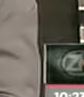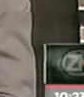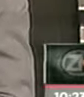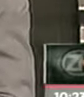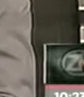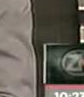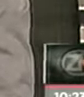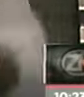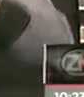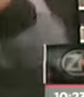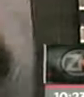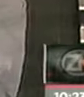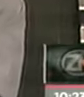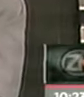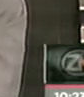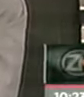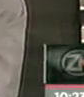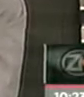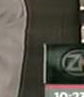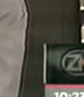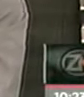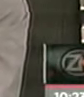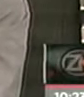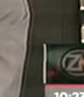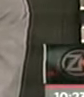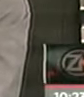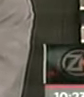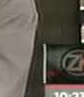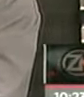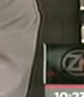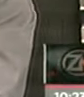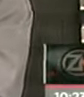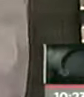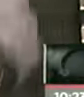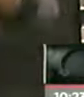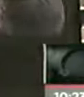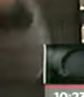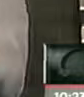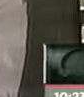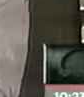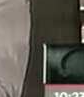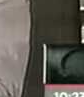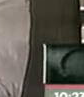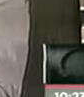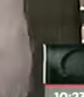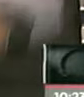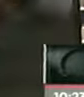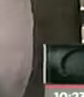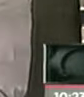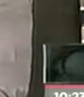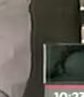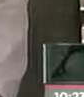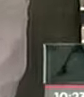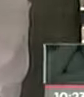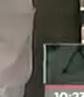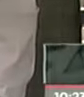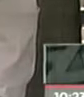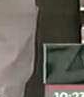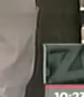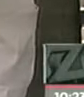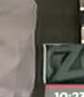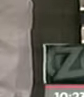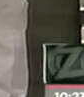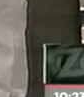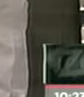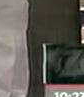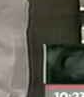la patria. Estamos hablando de los mismos personajes, de los gánsters de la política, de los sicarios económicos que tenemos que enfrentar, que tenemos